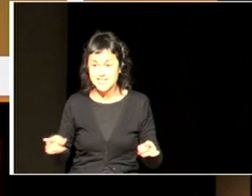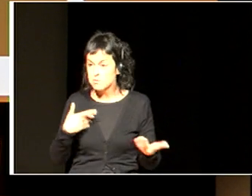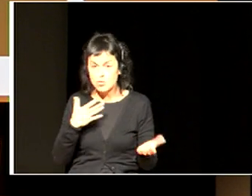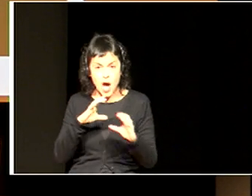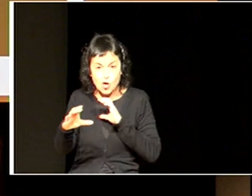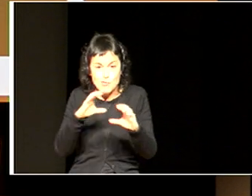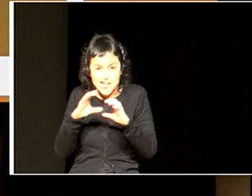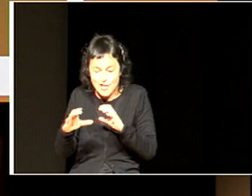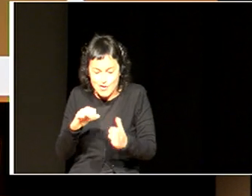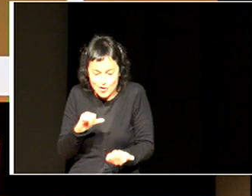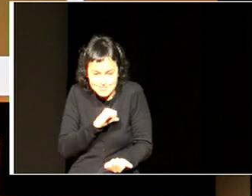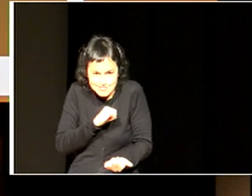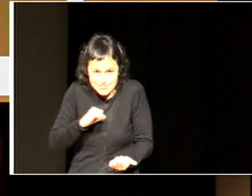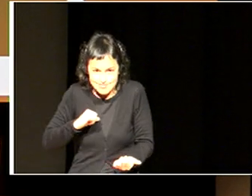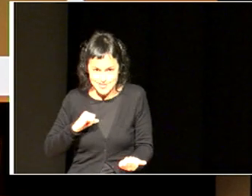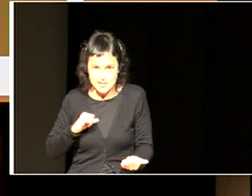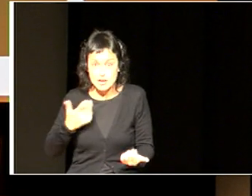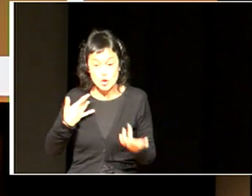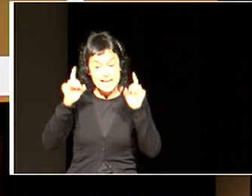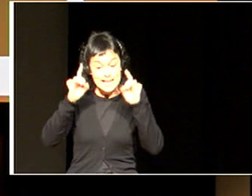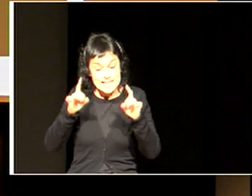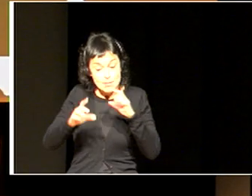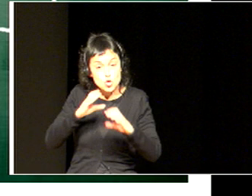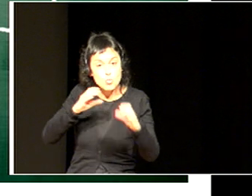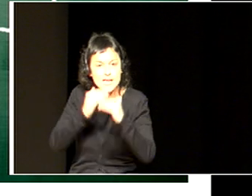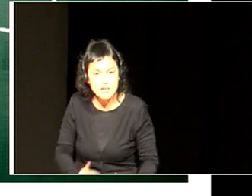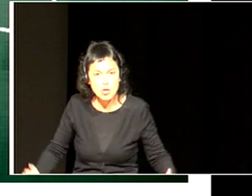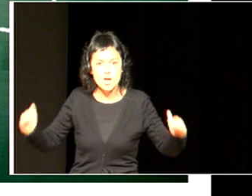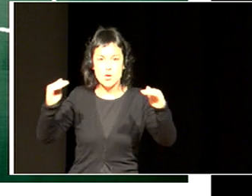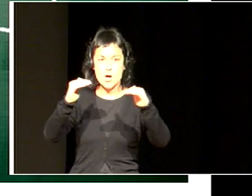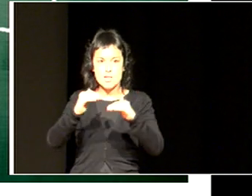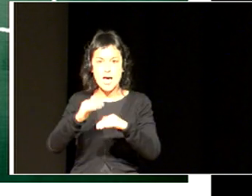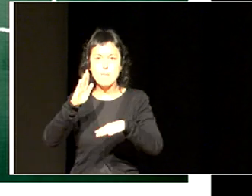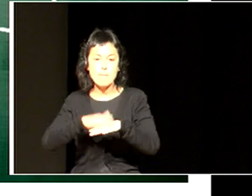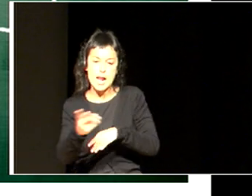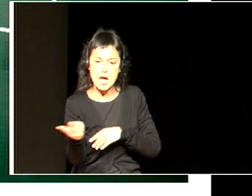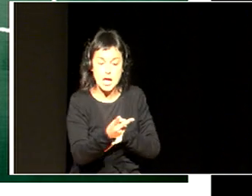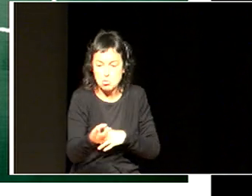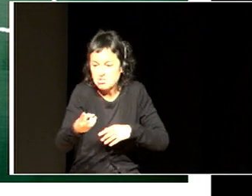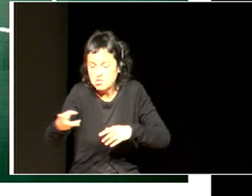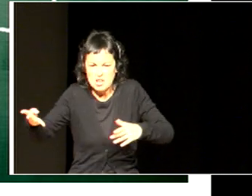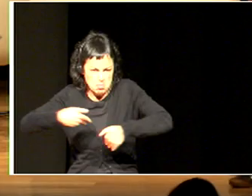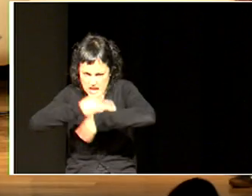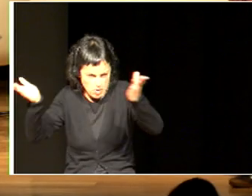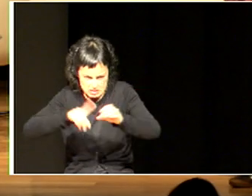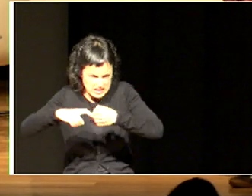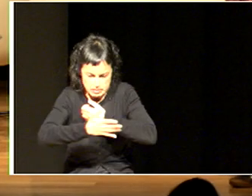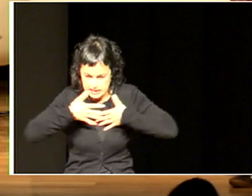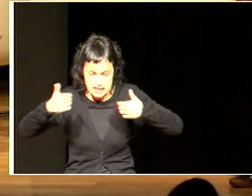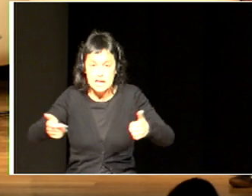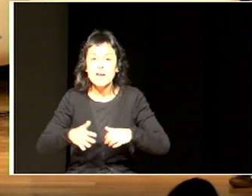íntima enseñemos a que esa comunicación sea en igualdad sea plena para las dos partes para las tres para noventa y cuatro partes me da igual pero